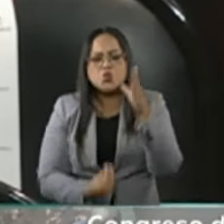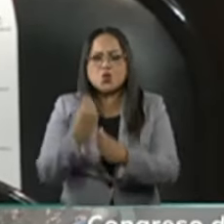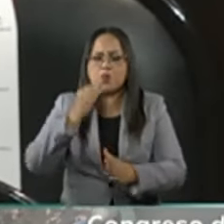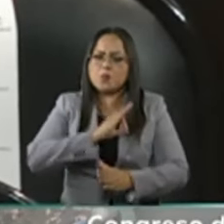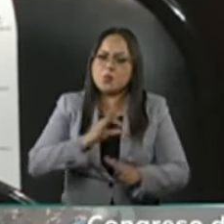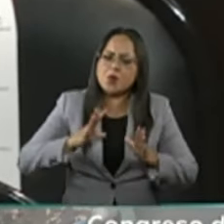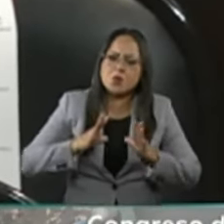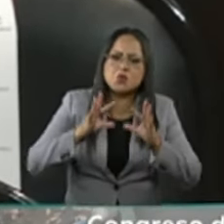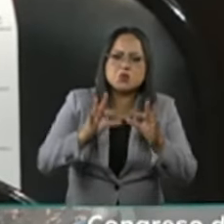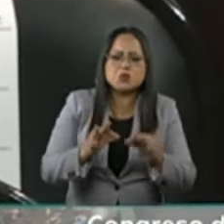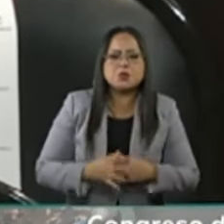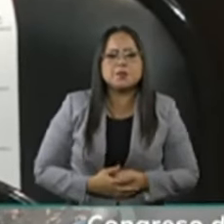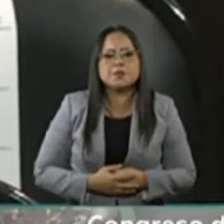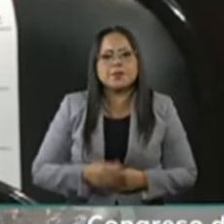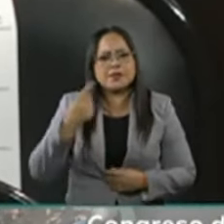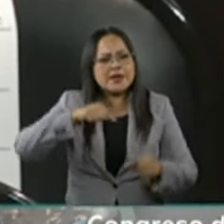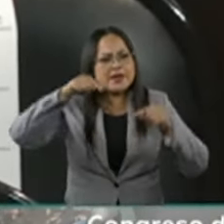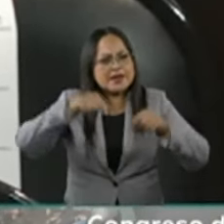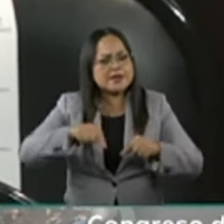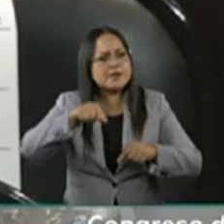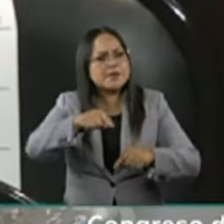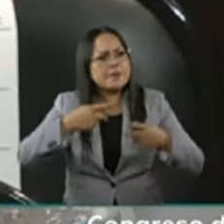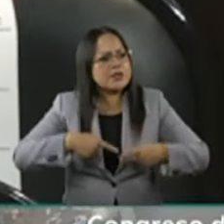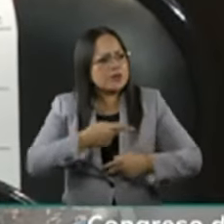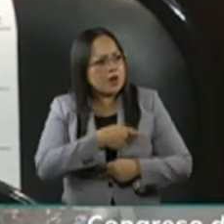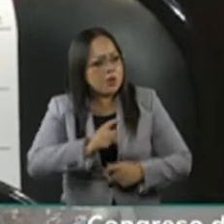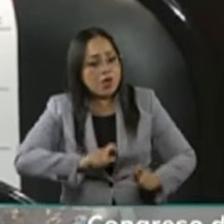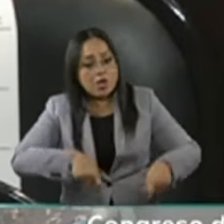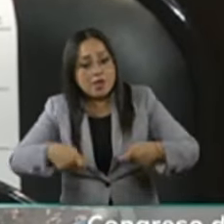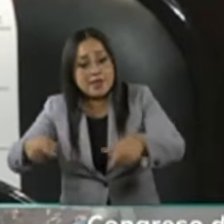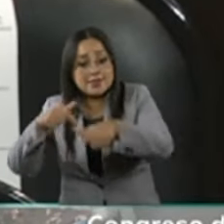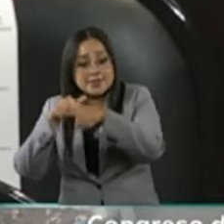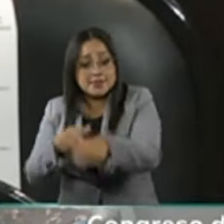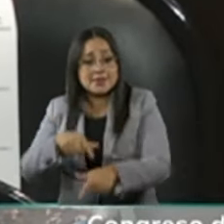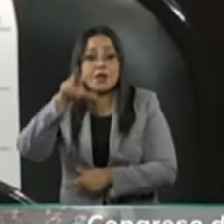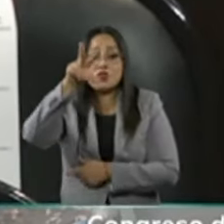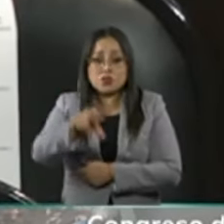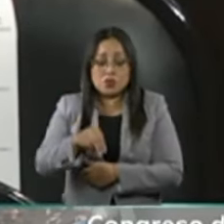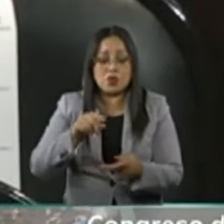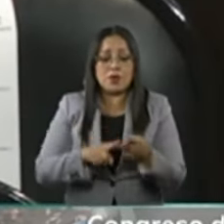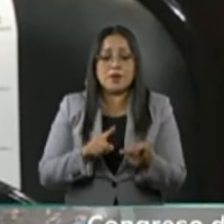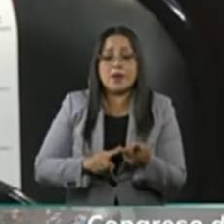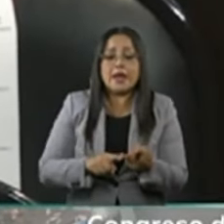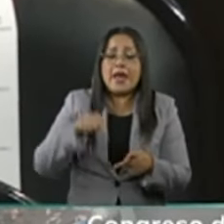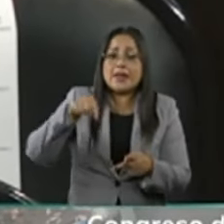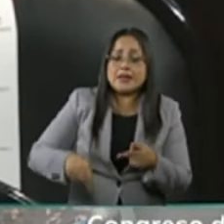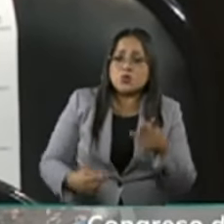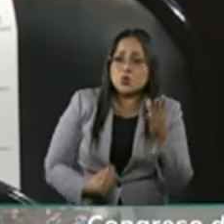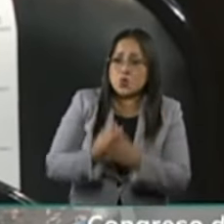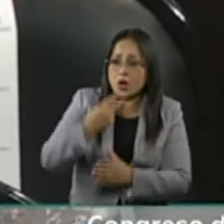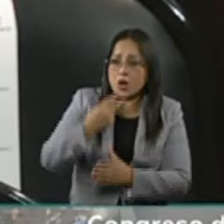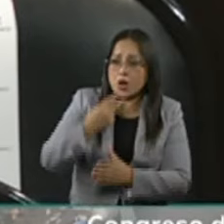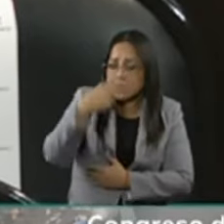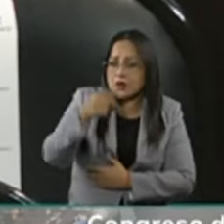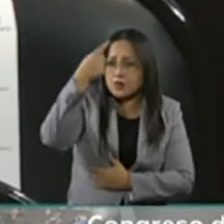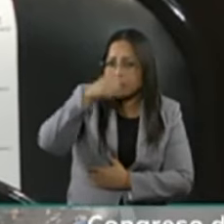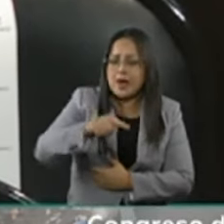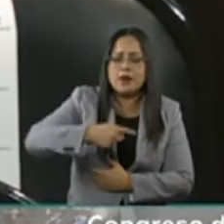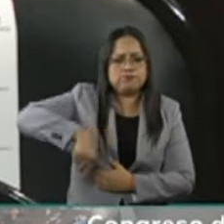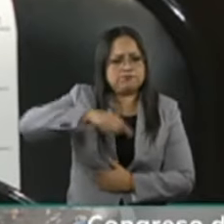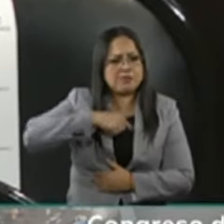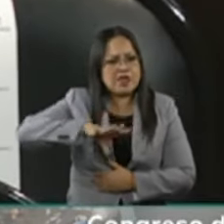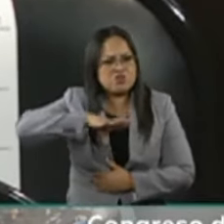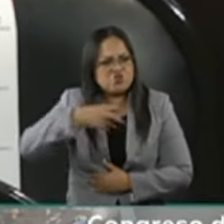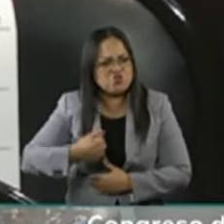un México nuevo en donde la pobreza ya no se herede, un México nuevo en donde sea nuestro esfuerzo,